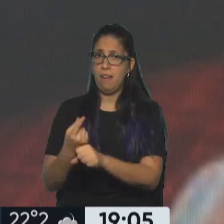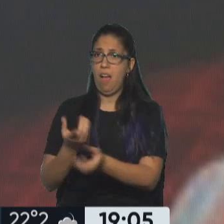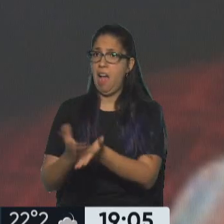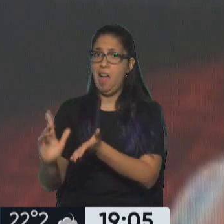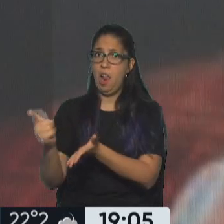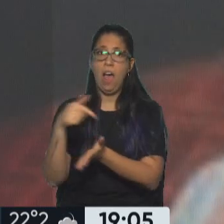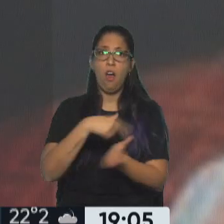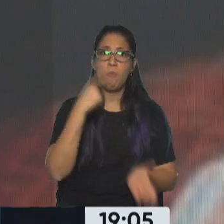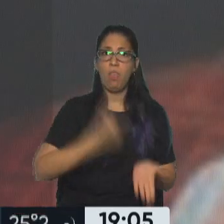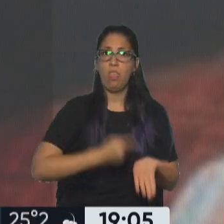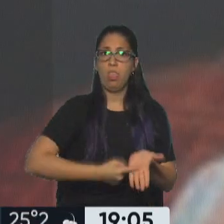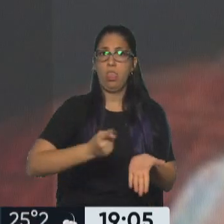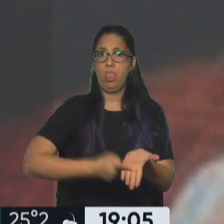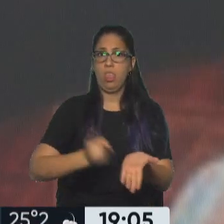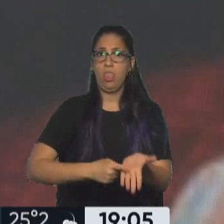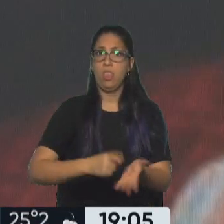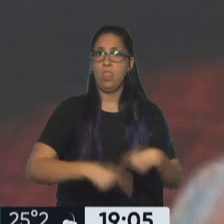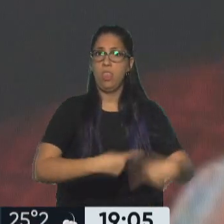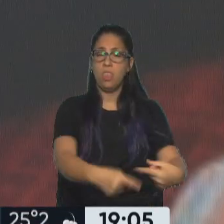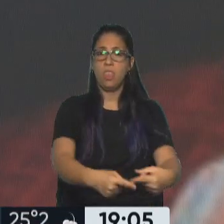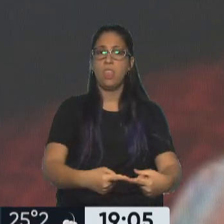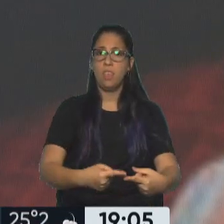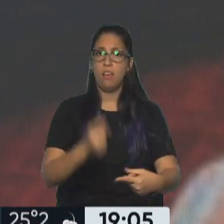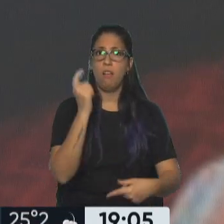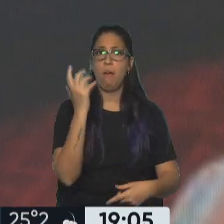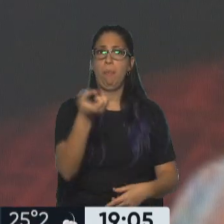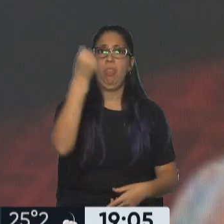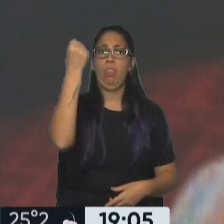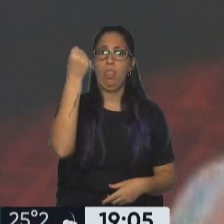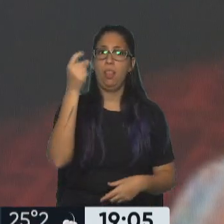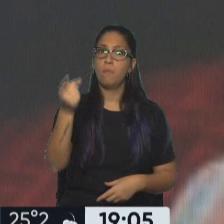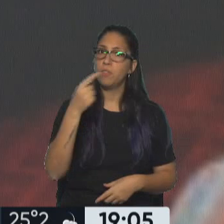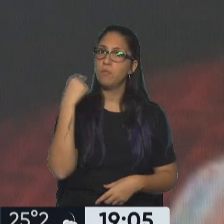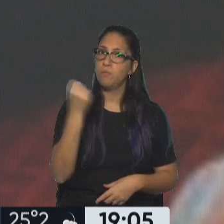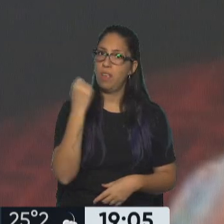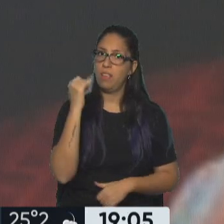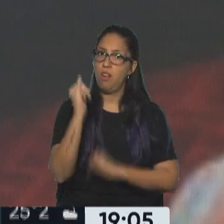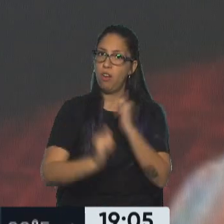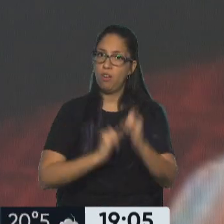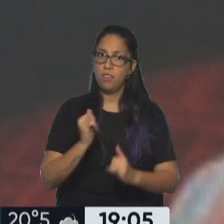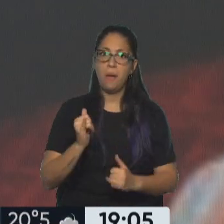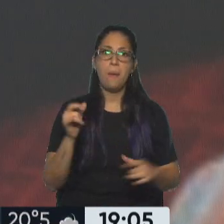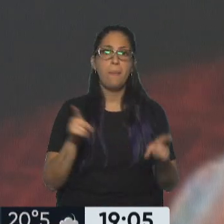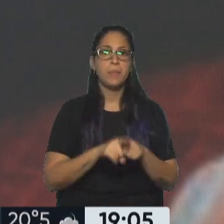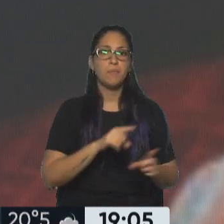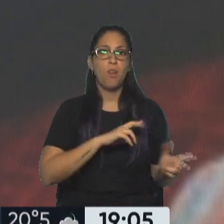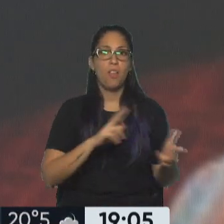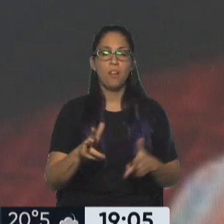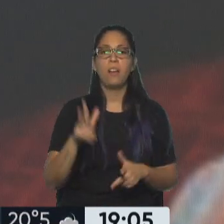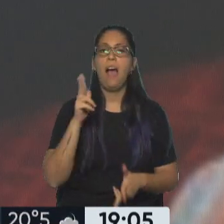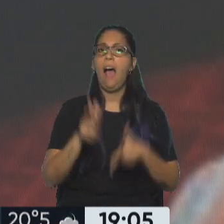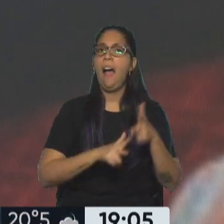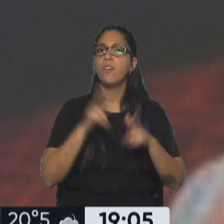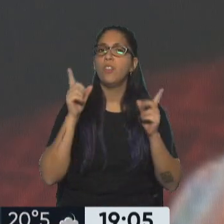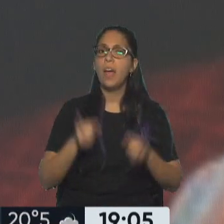disuelta podría llegar a hacerlo a través de un decreto. Por eso es interesante lo que decía el titular de la CONAIE. Horacio, como decía, también habló, por